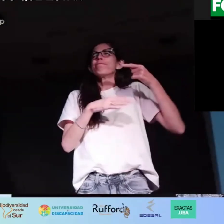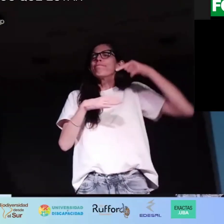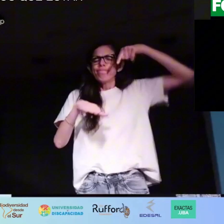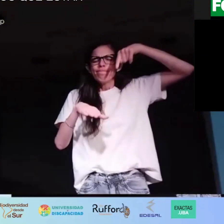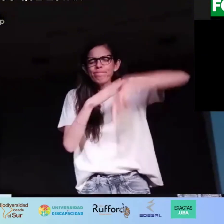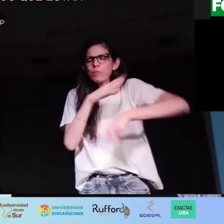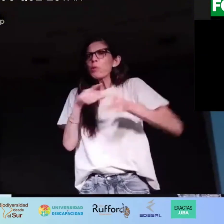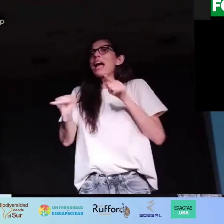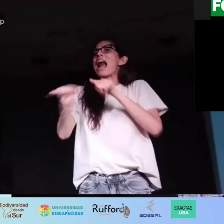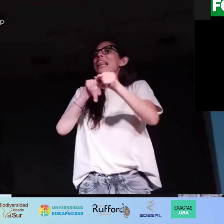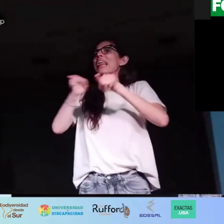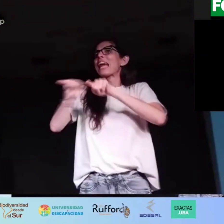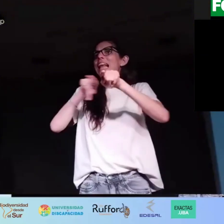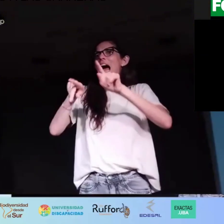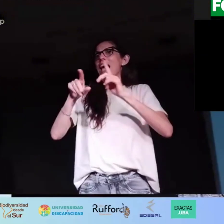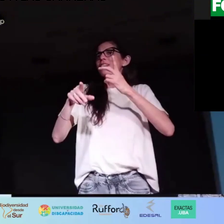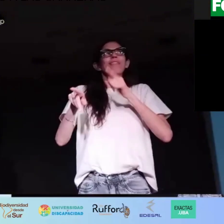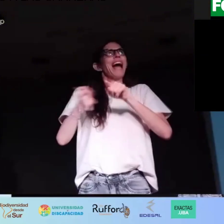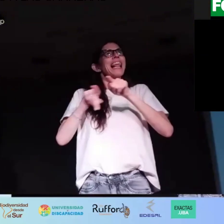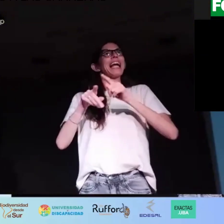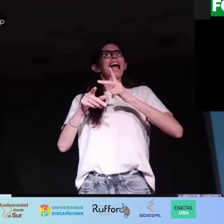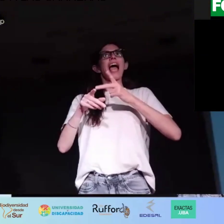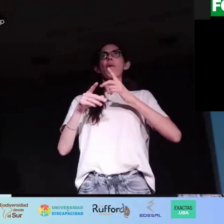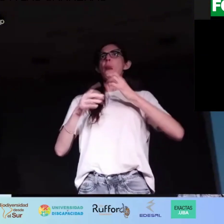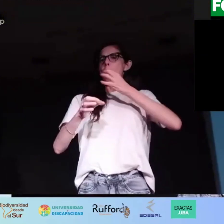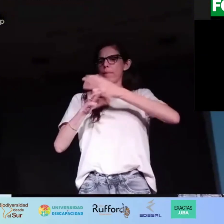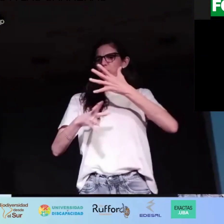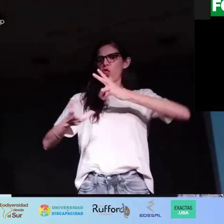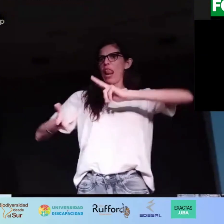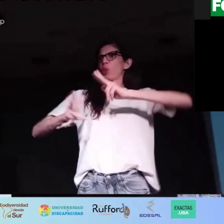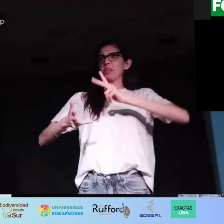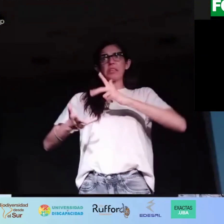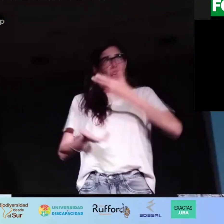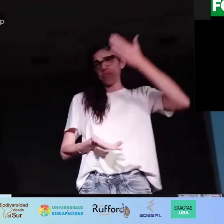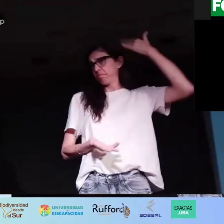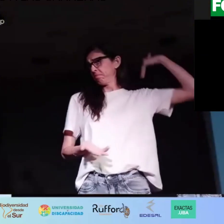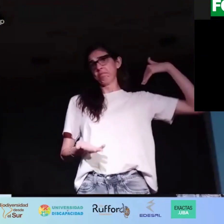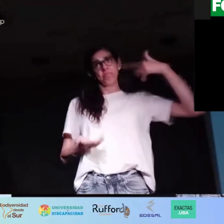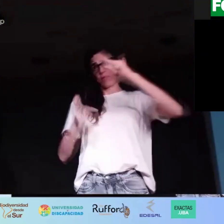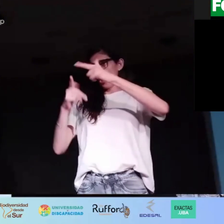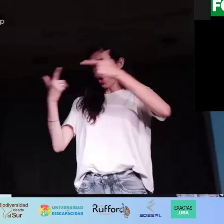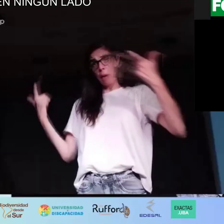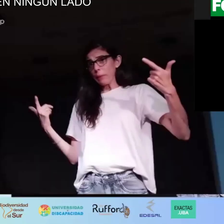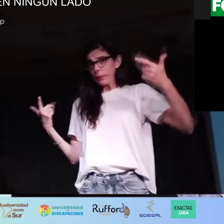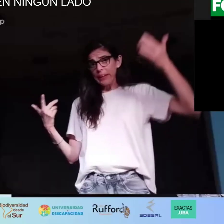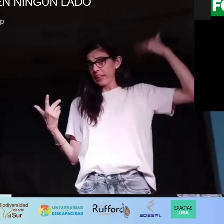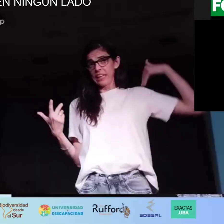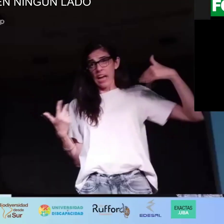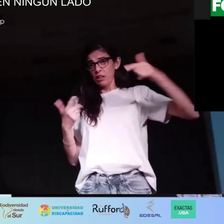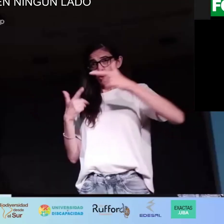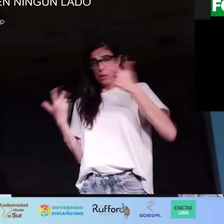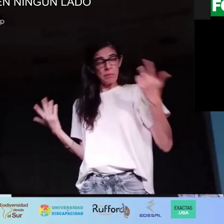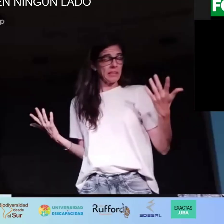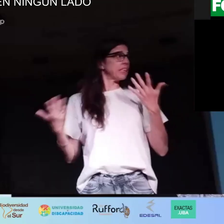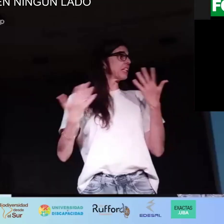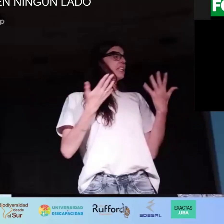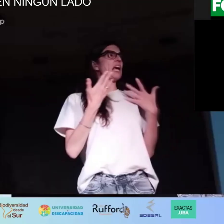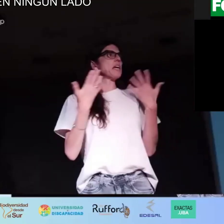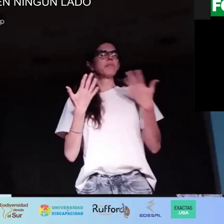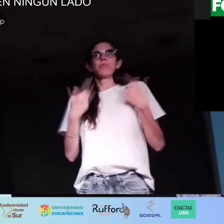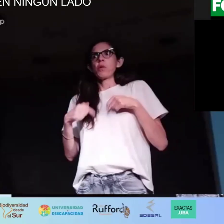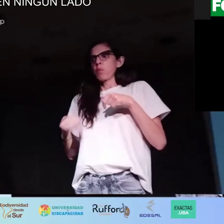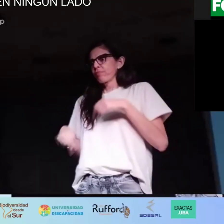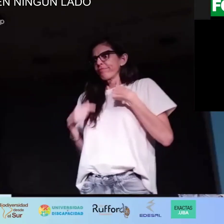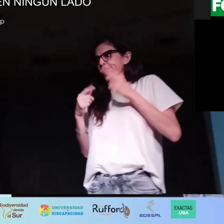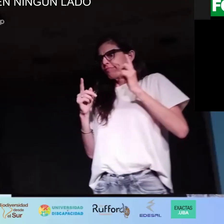están capacitados profundamente con respecto a las carreras profesionales con lengua de señas, no hay